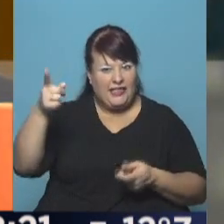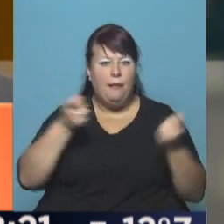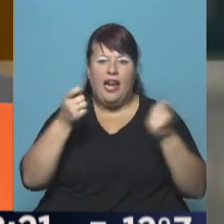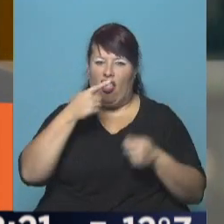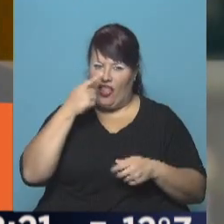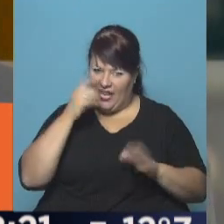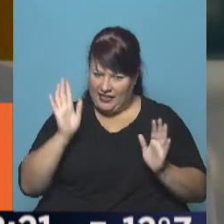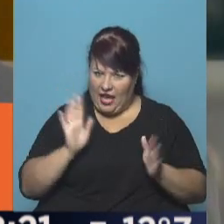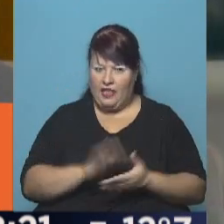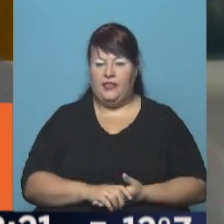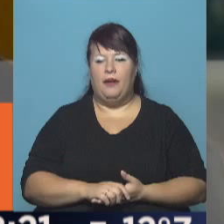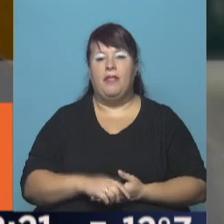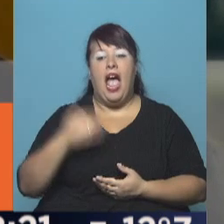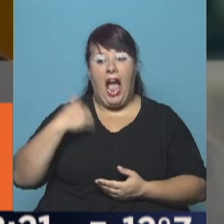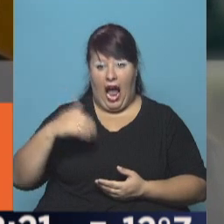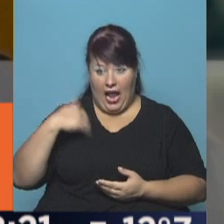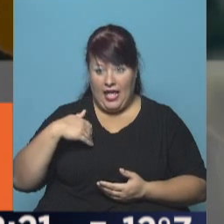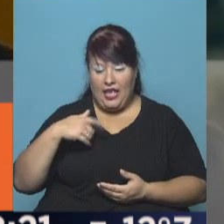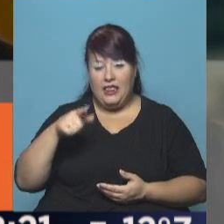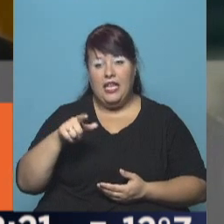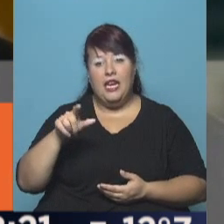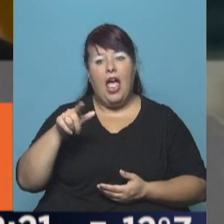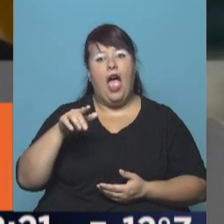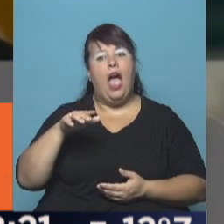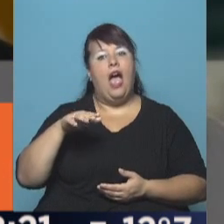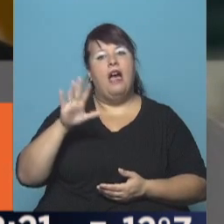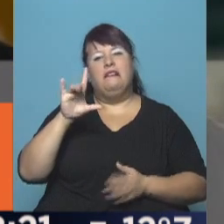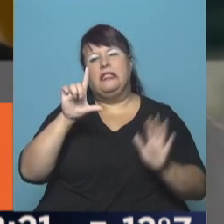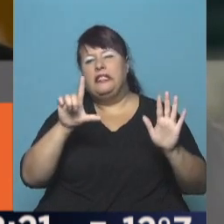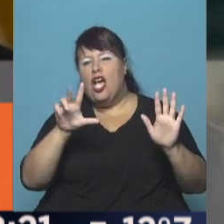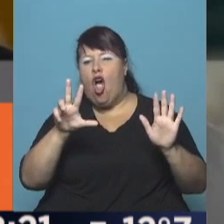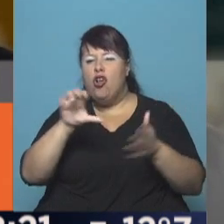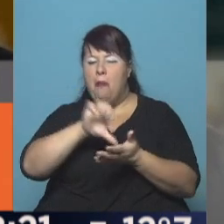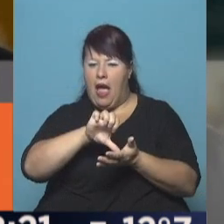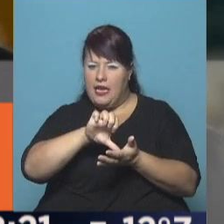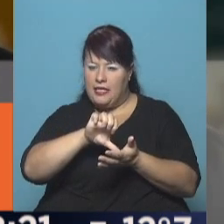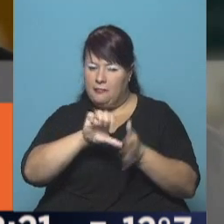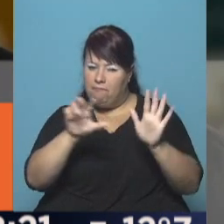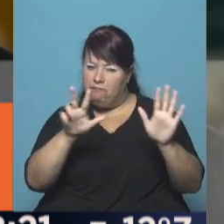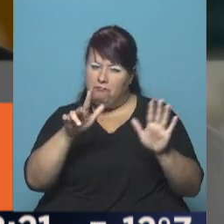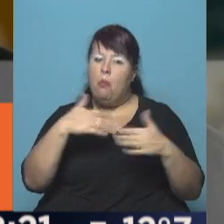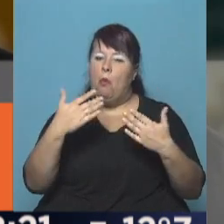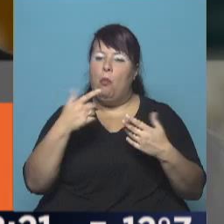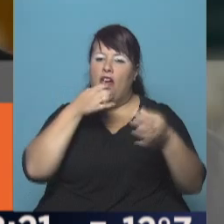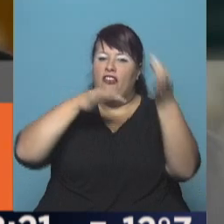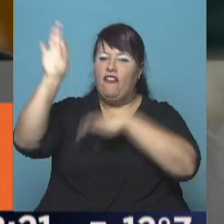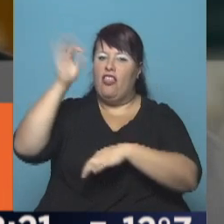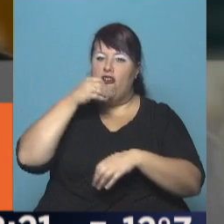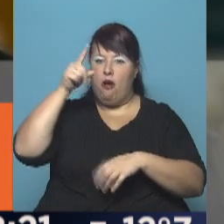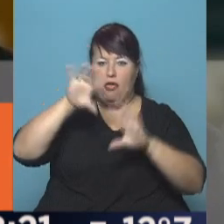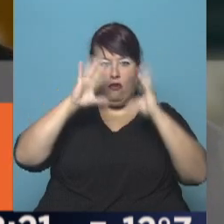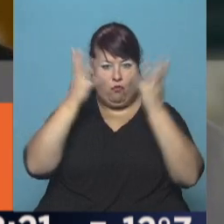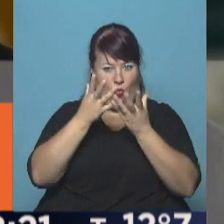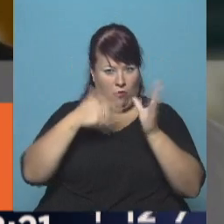muy interesante. Argentina es uno de los 7-8 países que pueden exportar alimentos al